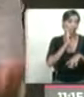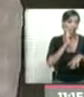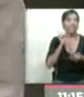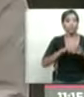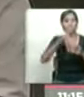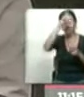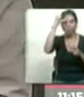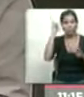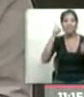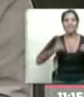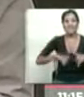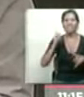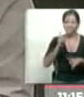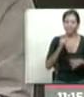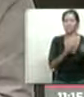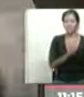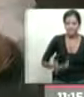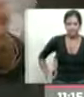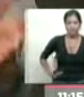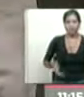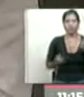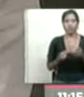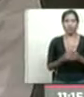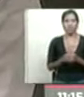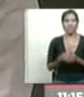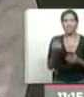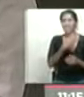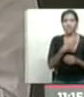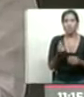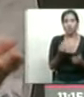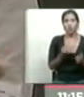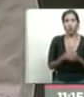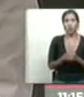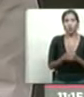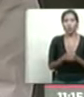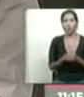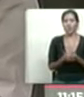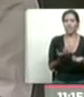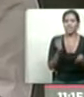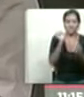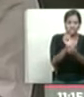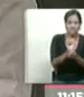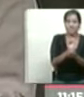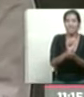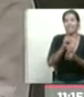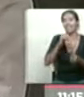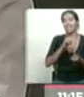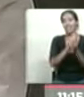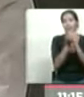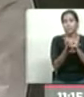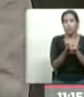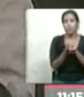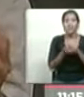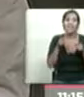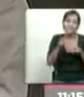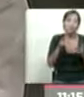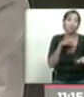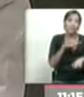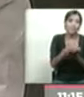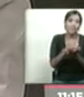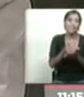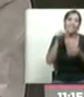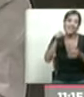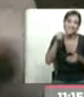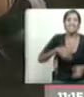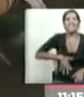López Hijo tiene que ser presidente. Y no el Prometeo encadenado en que se convirtió. Eso es lo que pasa. Esa es la